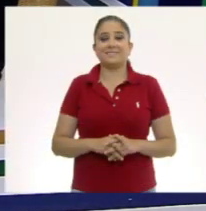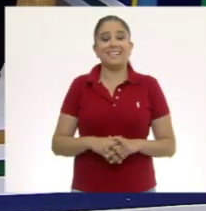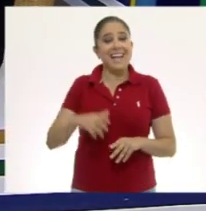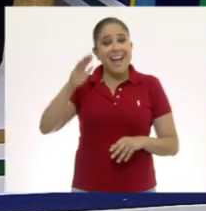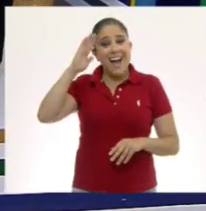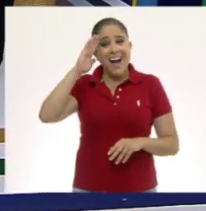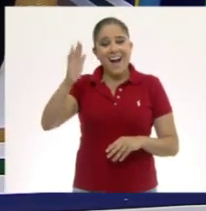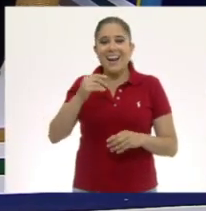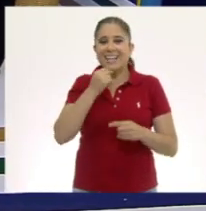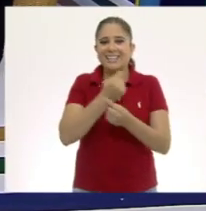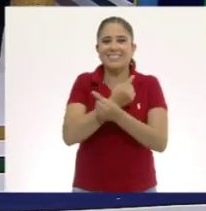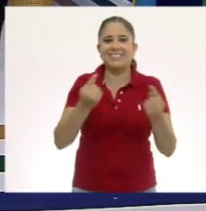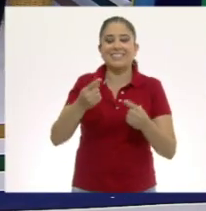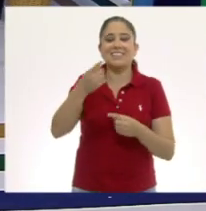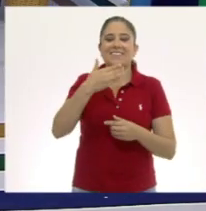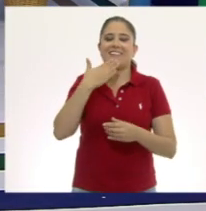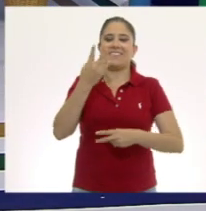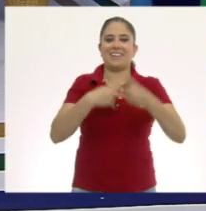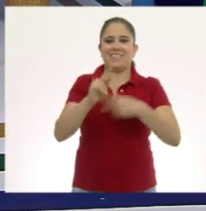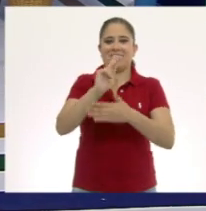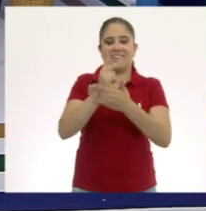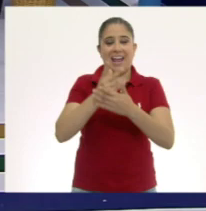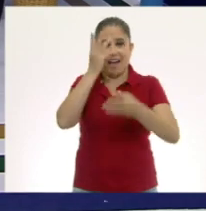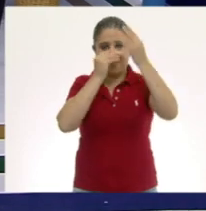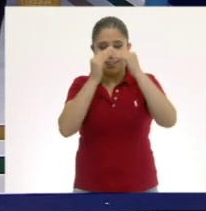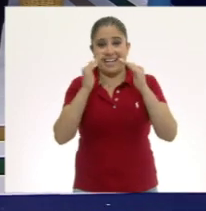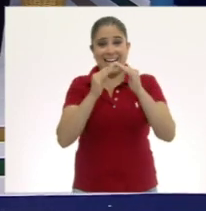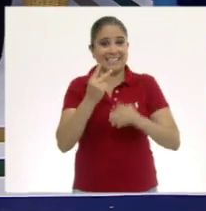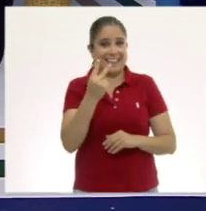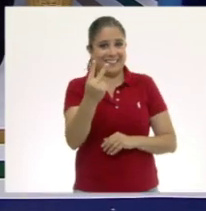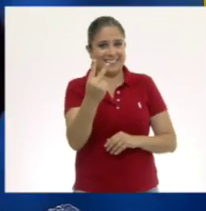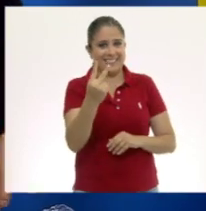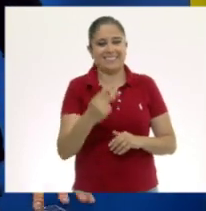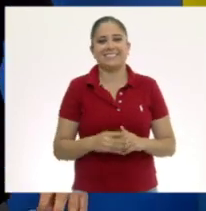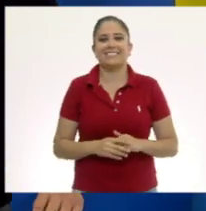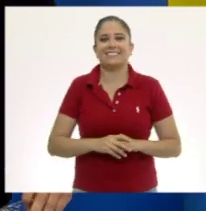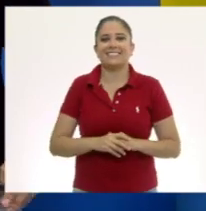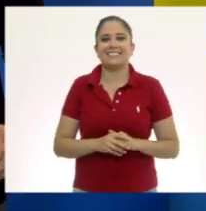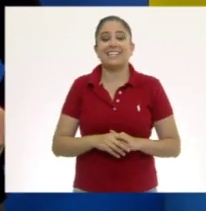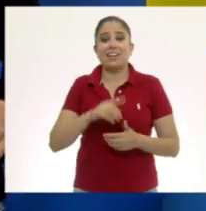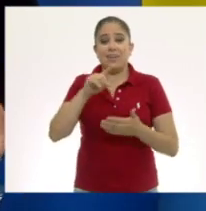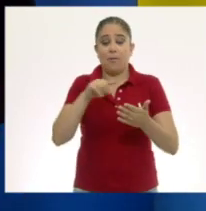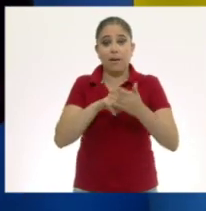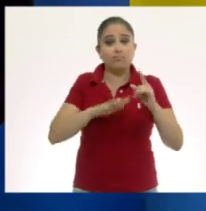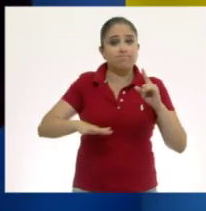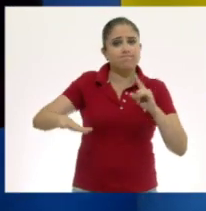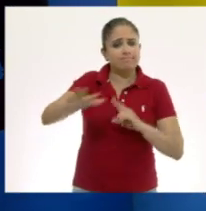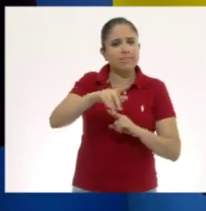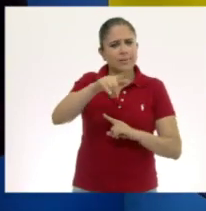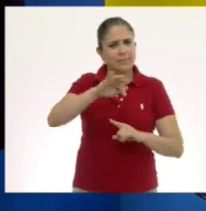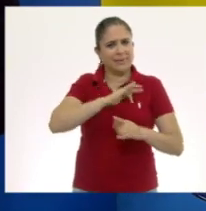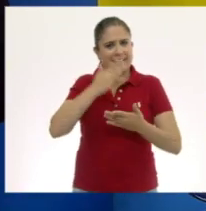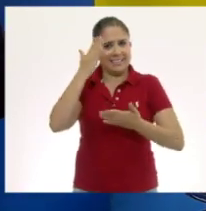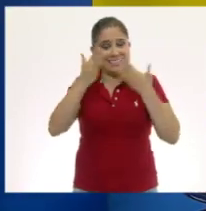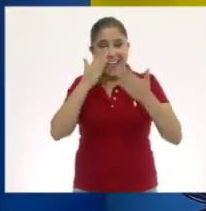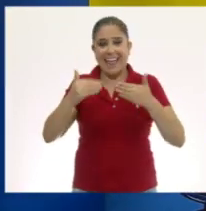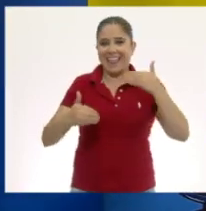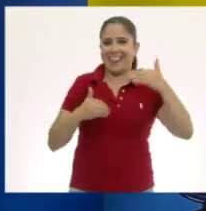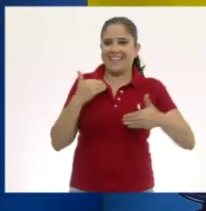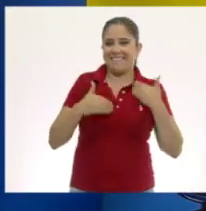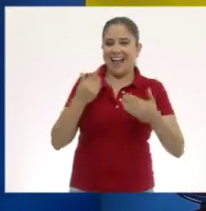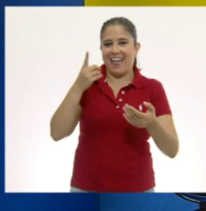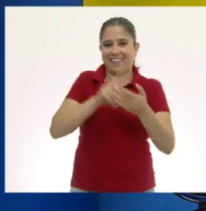Hola chicas y chicos, bienvenidos a un programa más de Aprende en Casa 2. Un espacio en el que vamos a poder estudiar y divertirnos